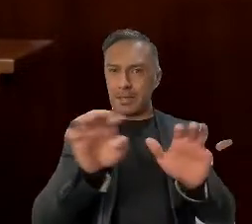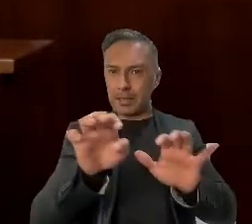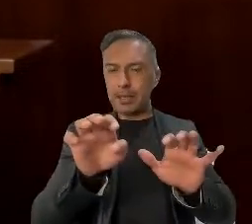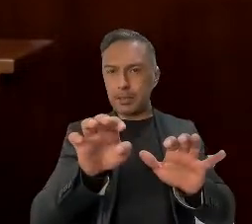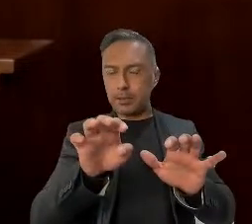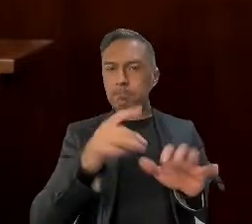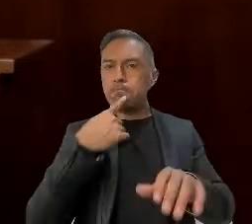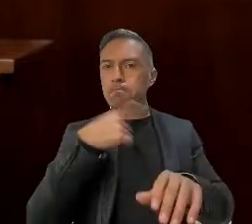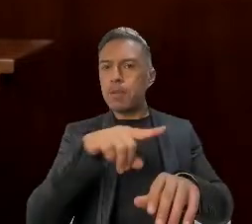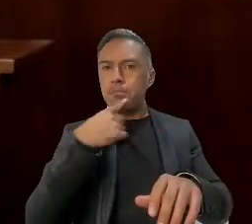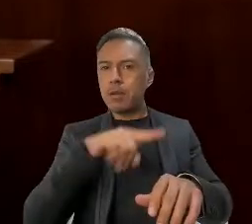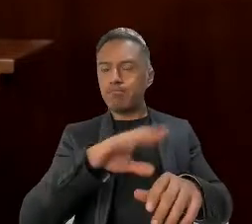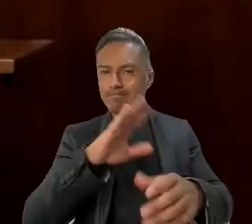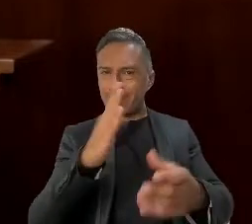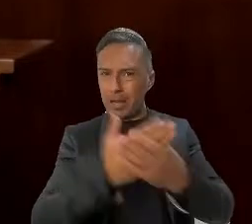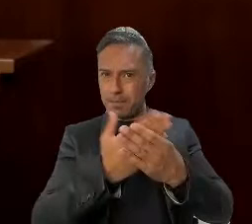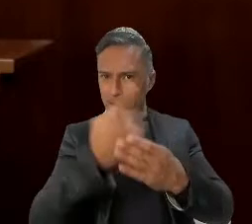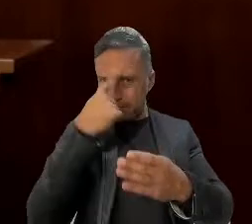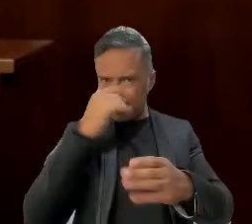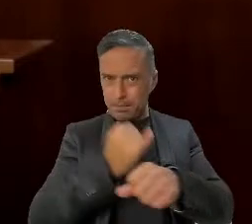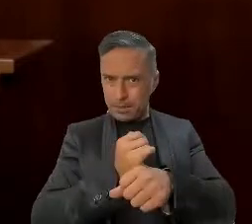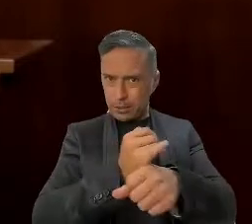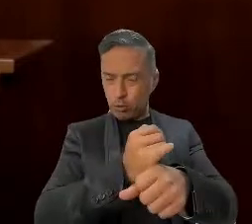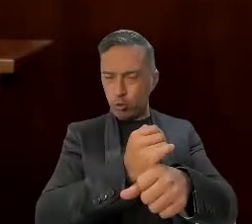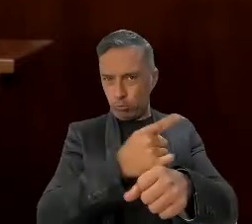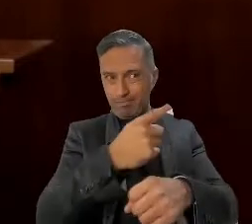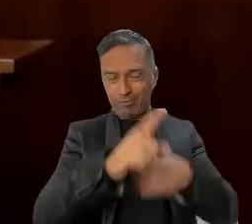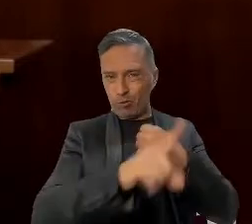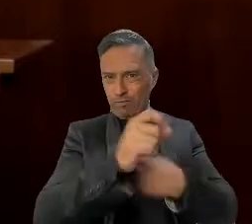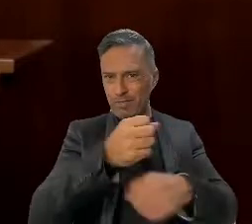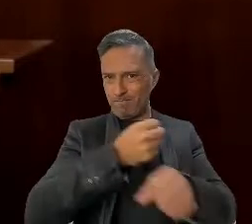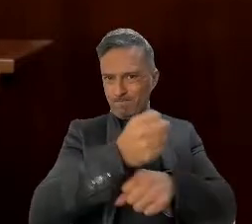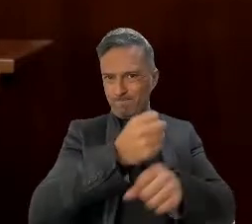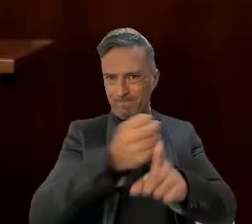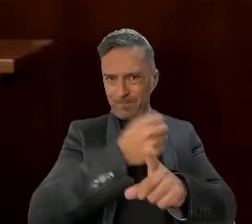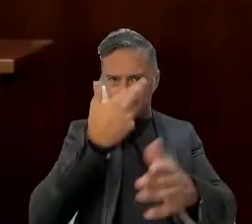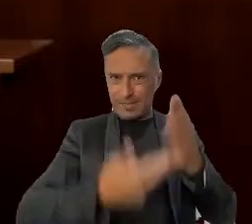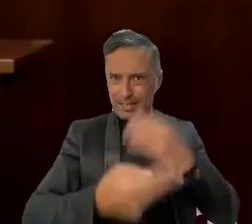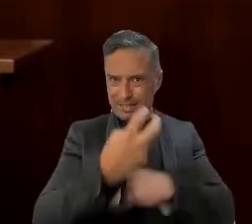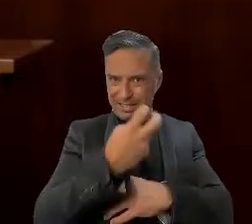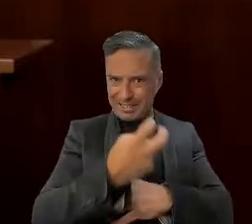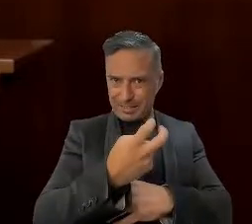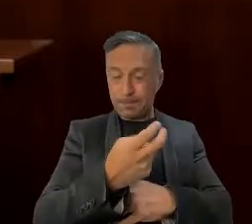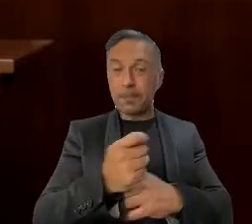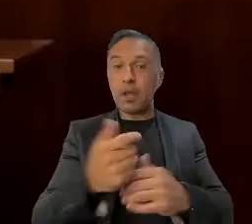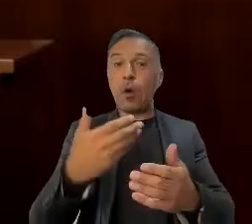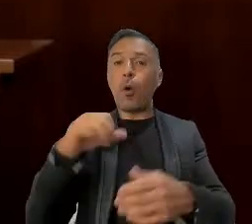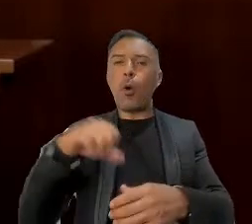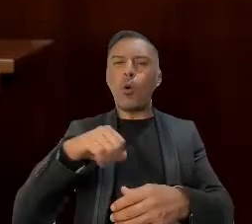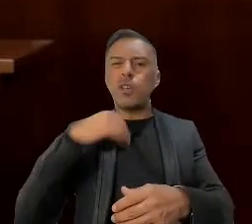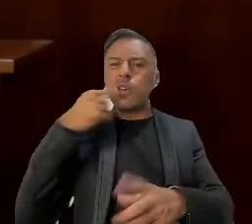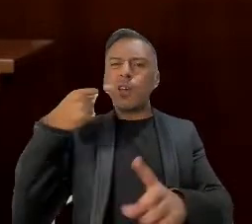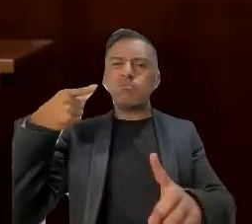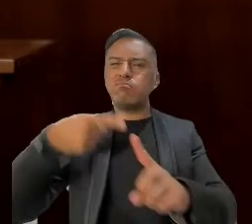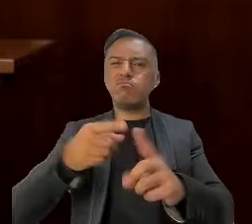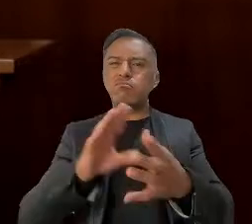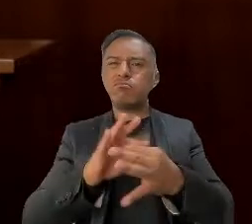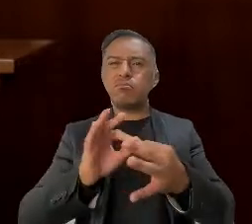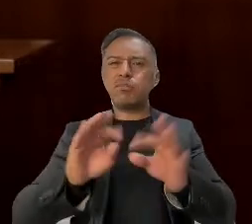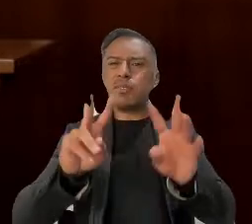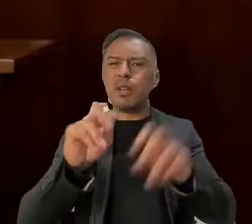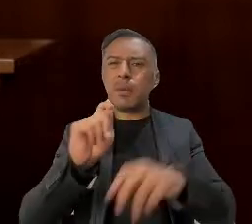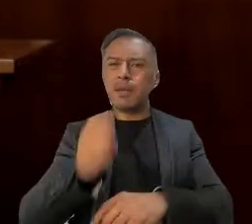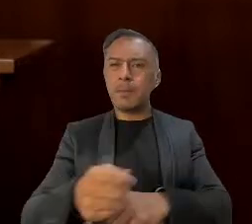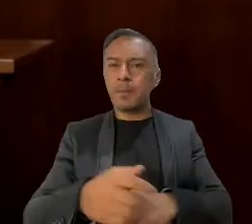por estos hechos de violencia hoy quiero referirme de manera particular a un delito que se desprende